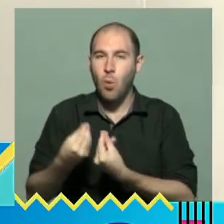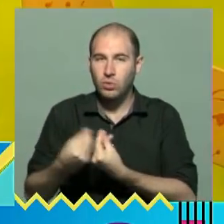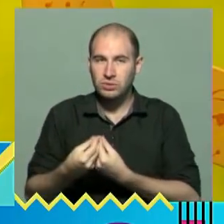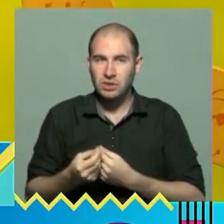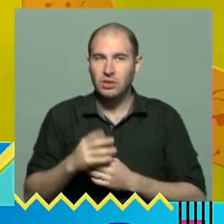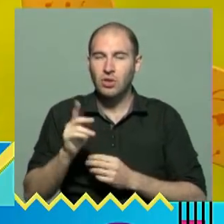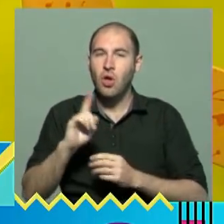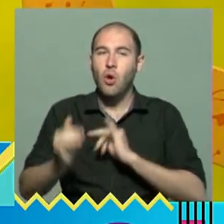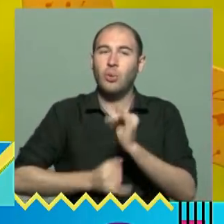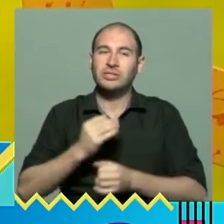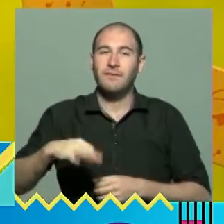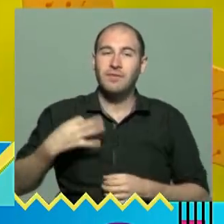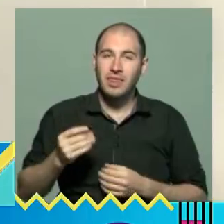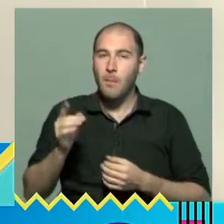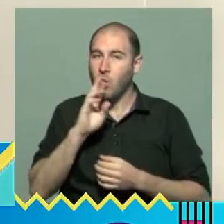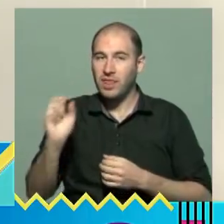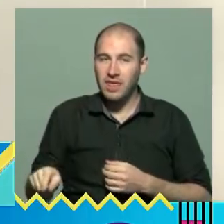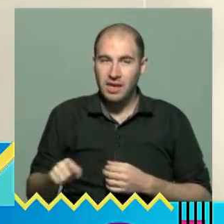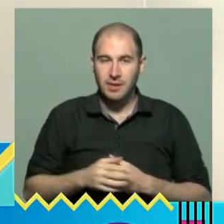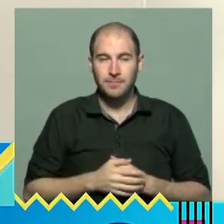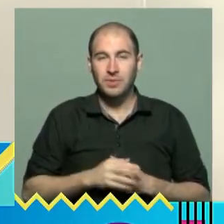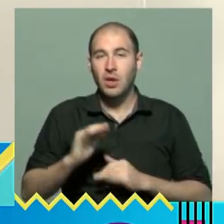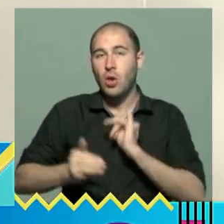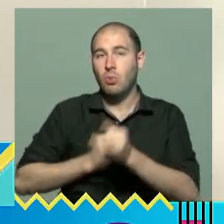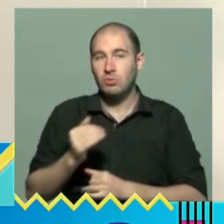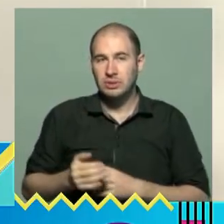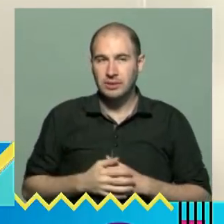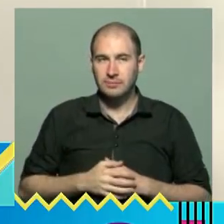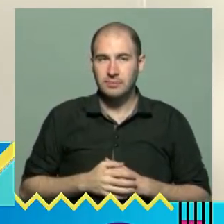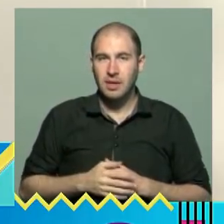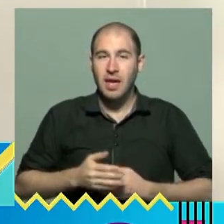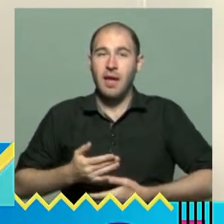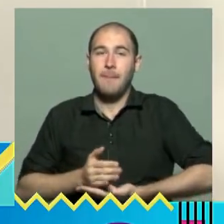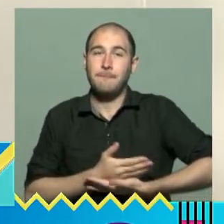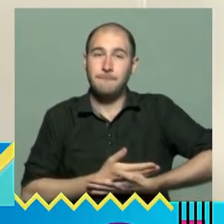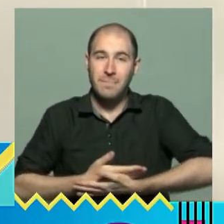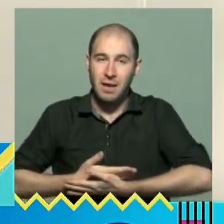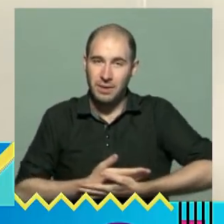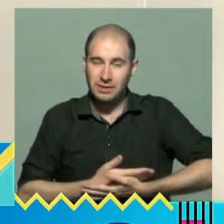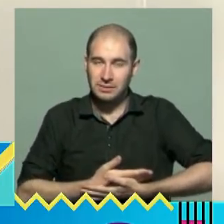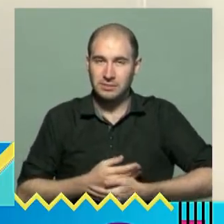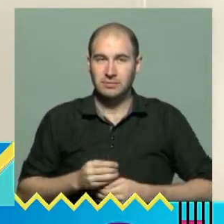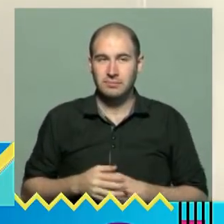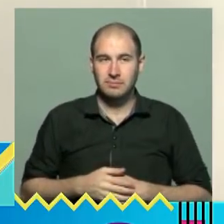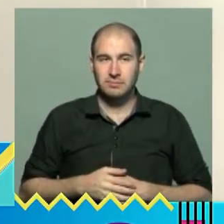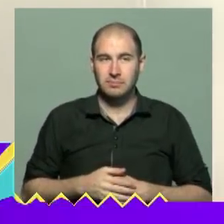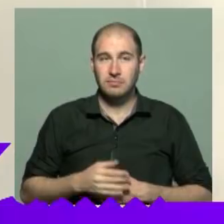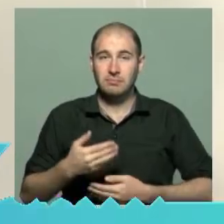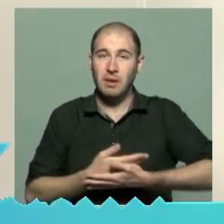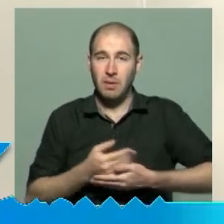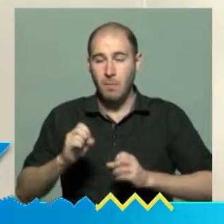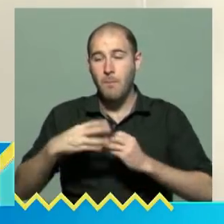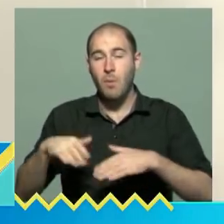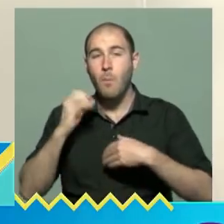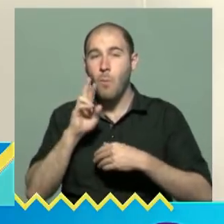no se habla de la vida de esas mujeres muertas. Se habla de los bebés, digamos, que llegaron a provocar esa